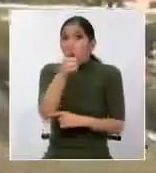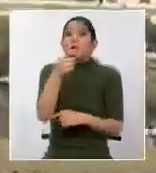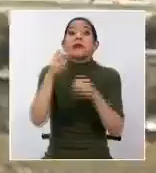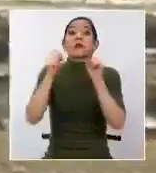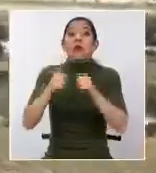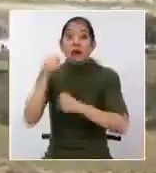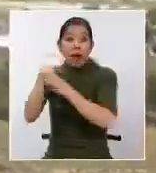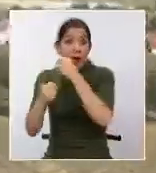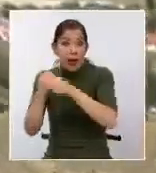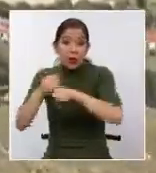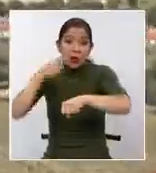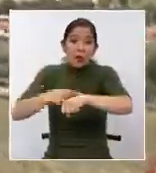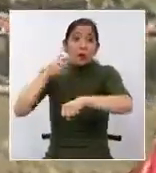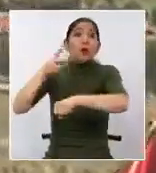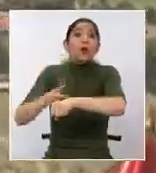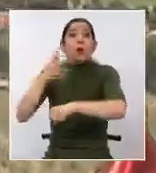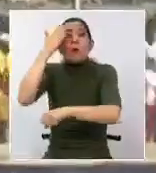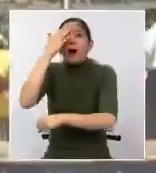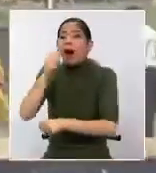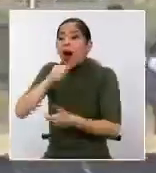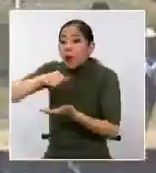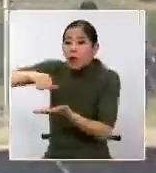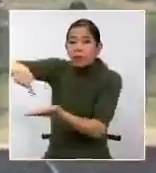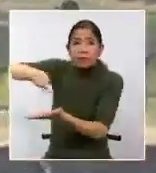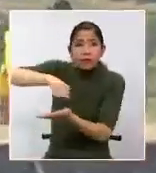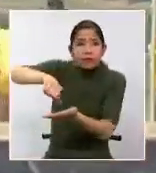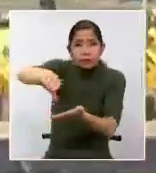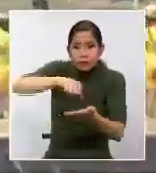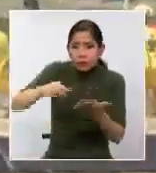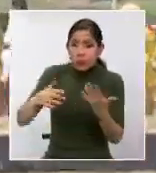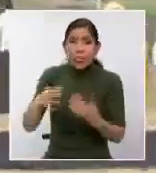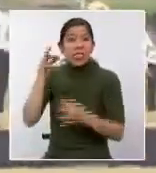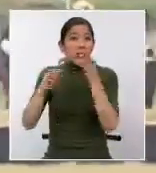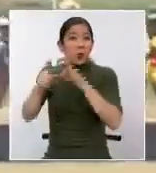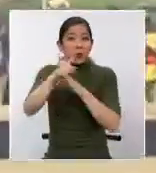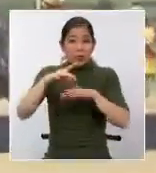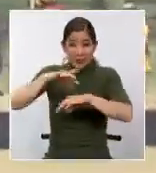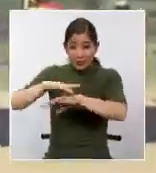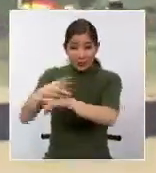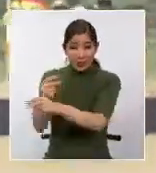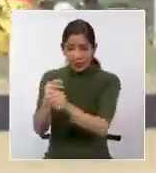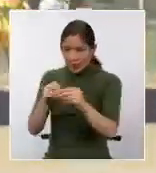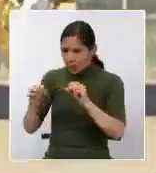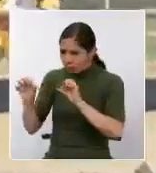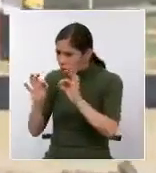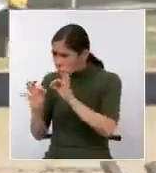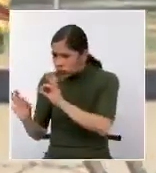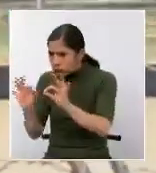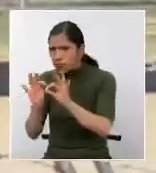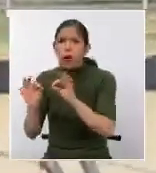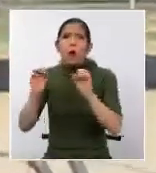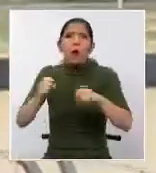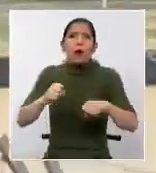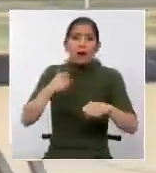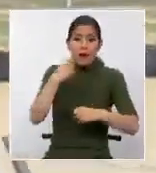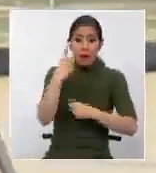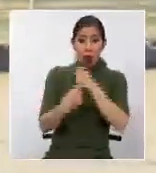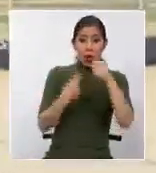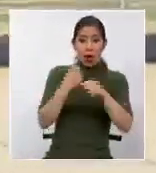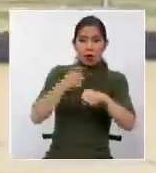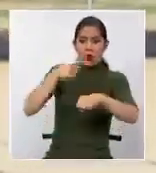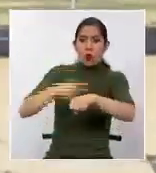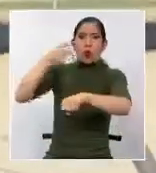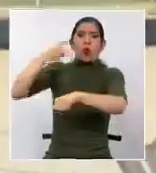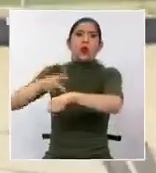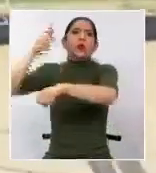si manejan bien la tierra, hasta tres veces al año, hermanos. Y aquí lo que nos pide nuestra hermana